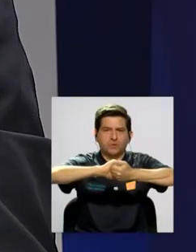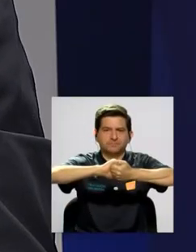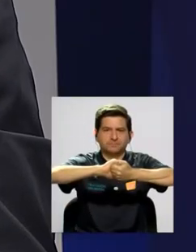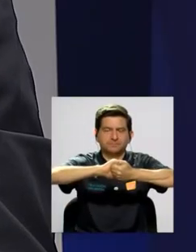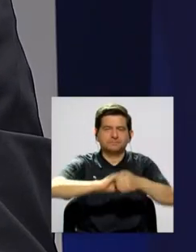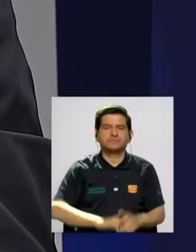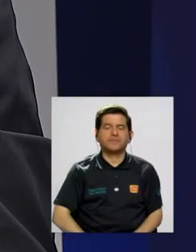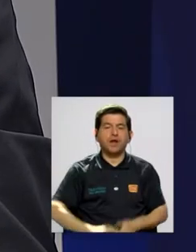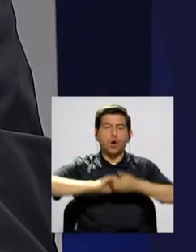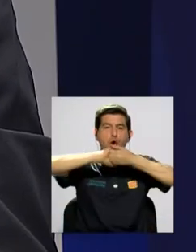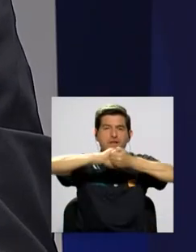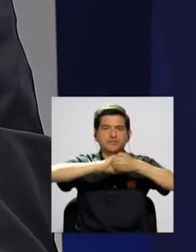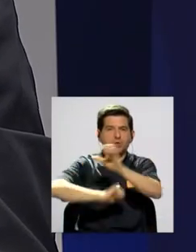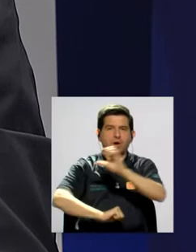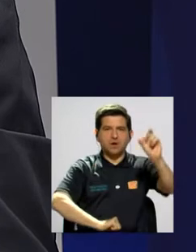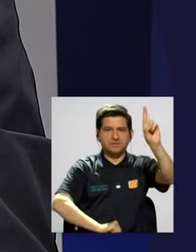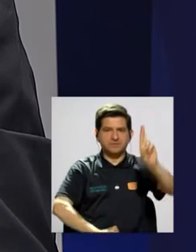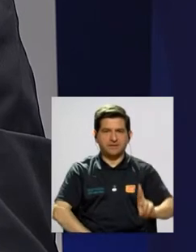Costa Rica,